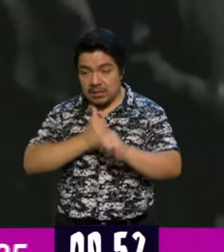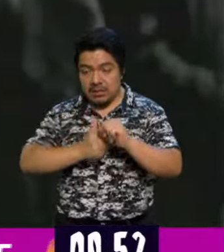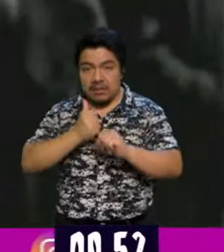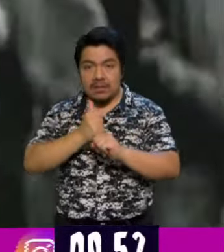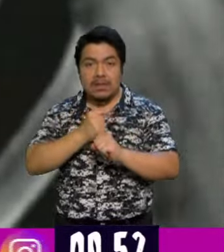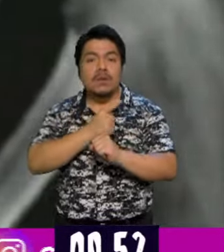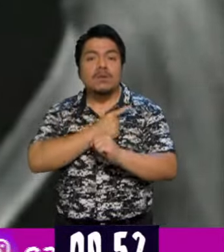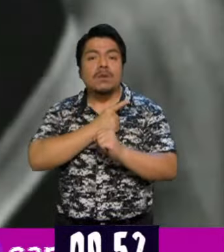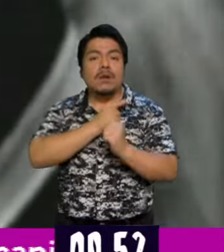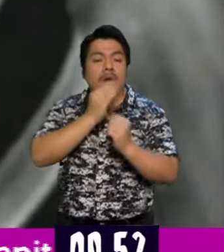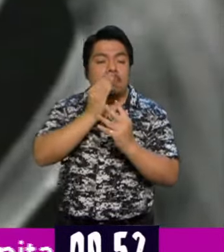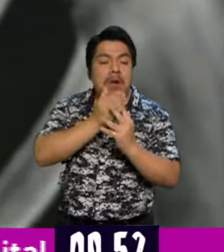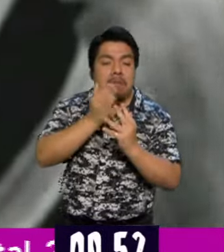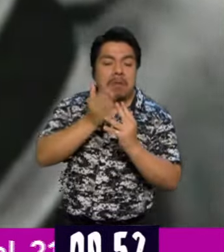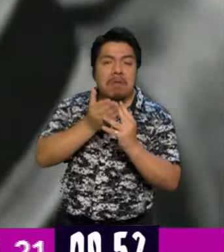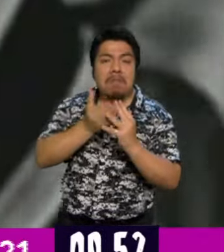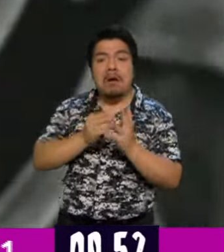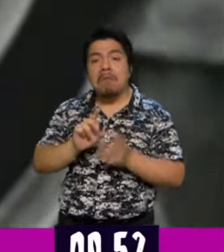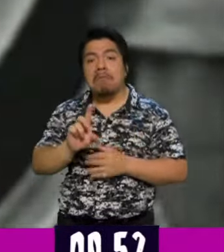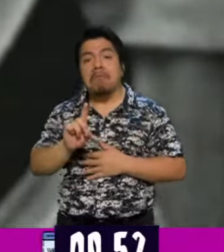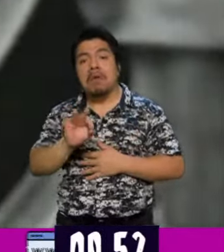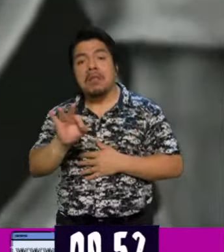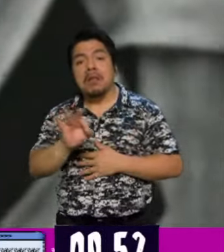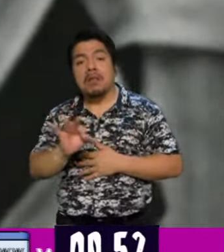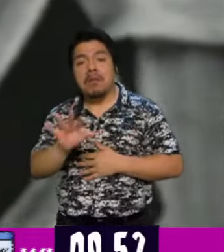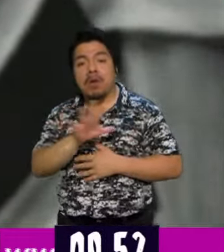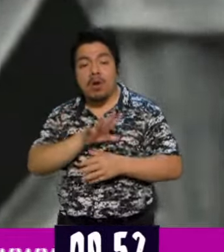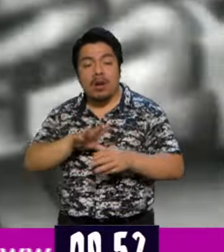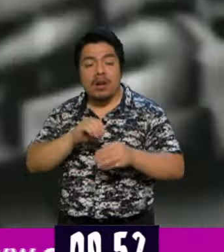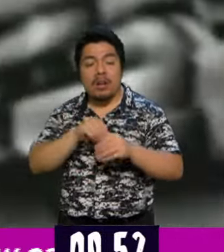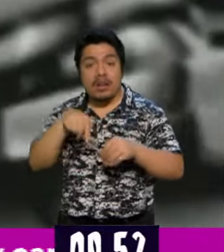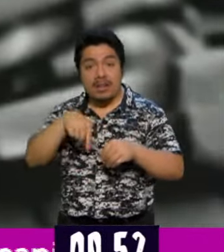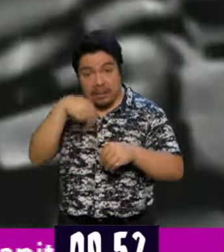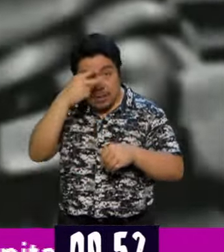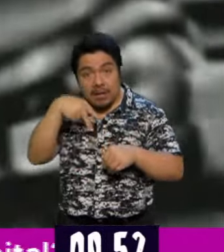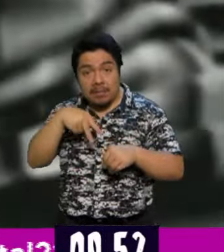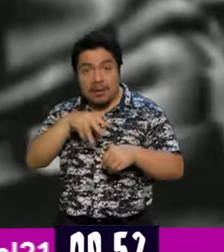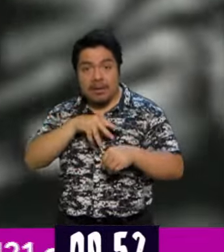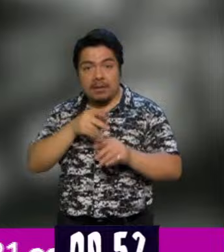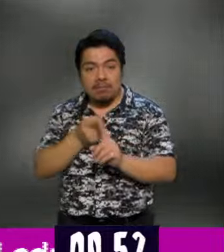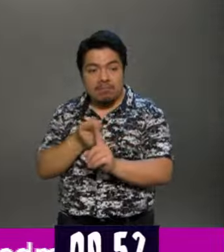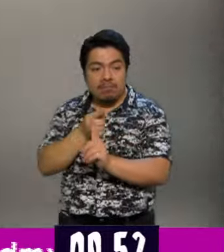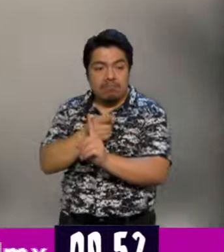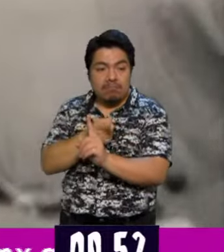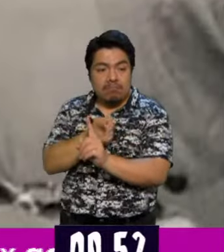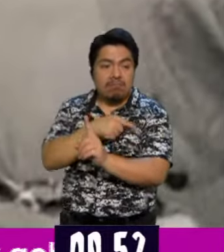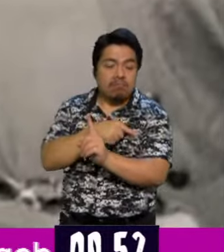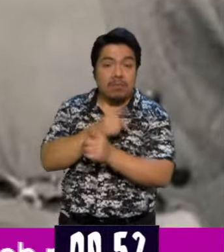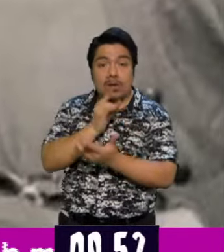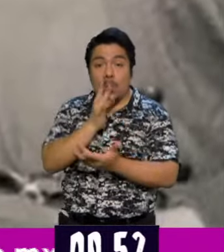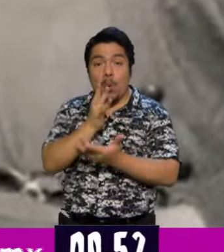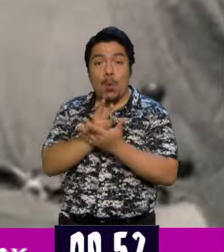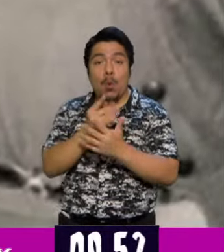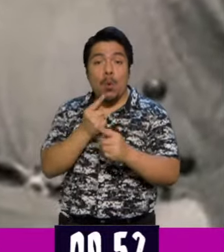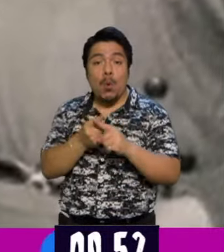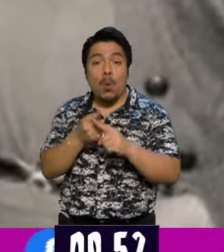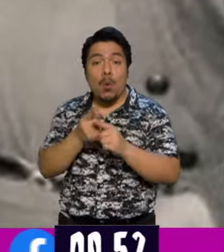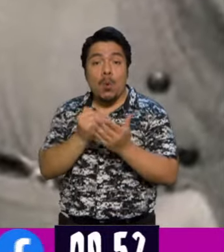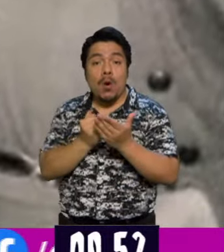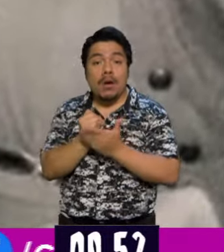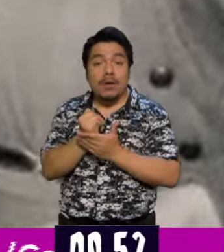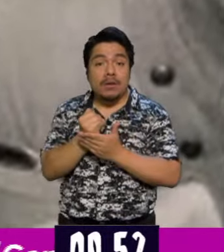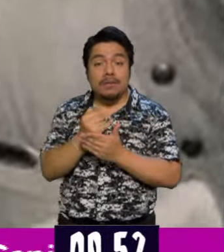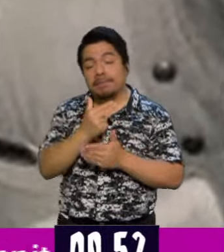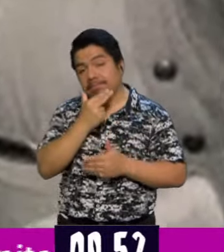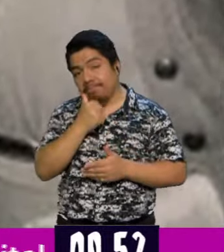en un tercio de la existencia de los Estados Unidos mexicanos. Durante los otros dos, fueron exclusivamente los hombres los